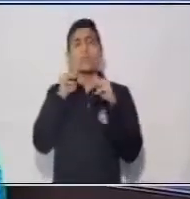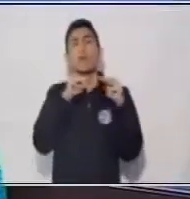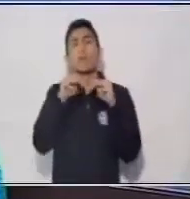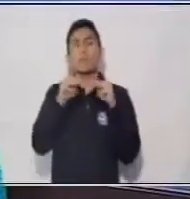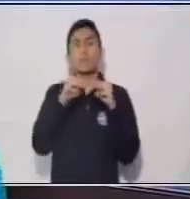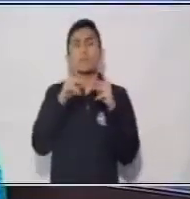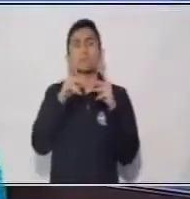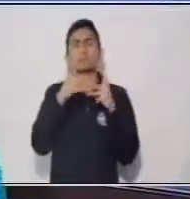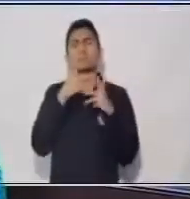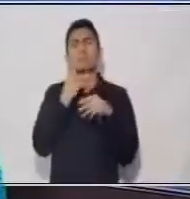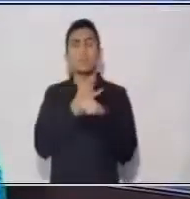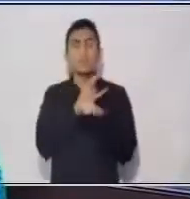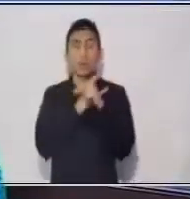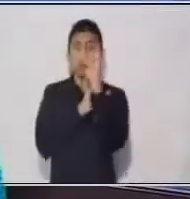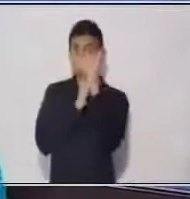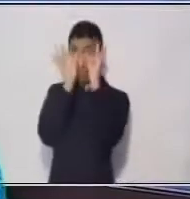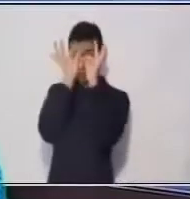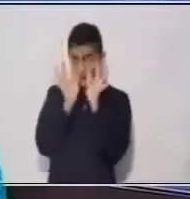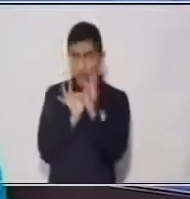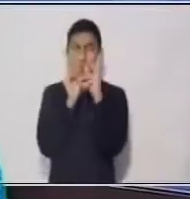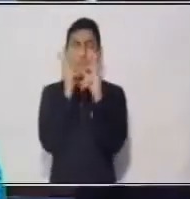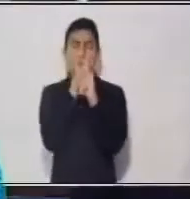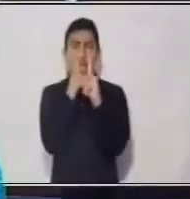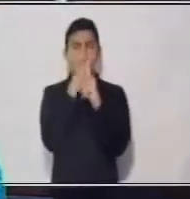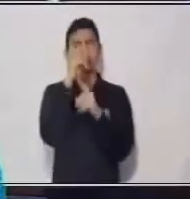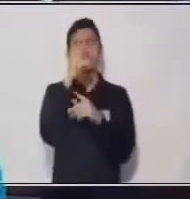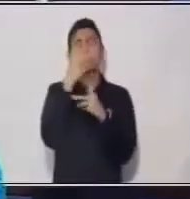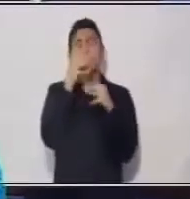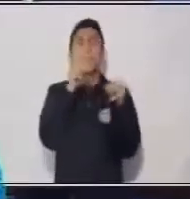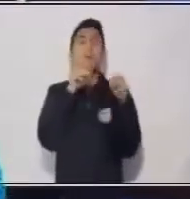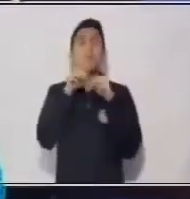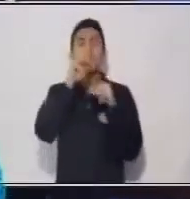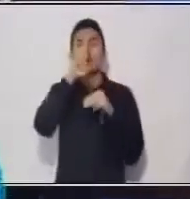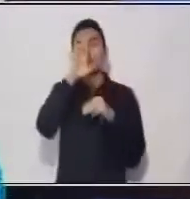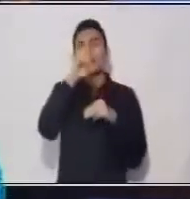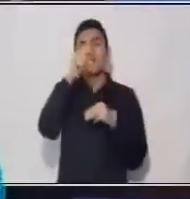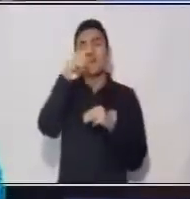se hace de dos maneras. Tenemos el movimiento rectilíneo